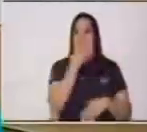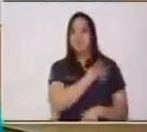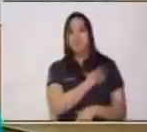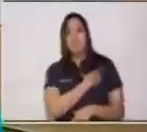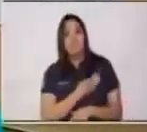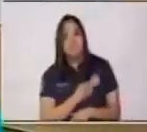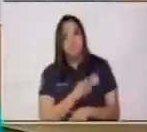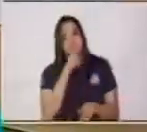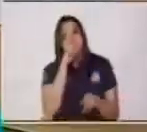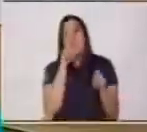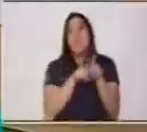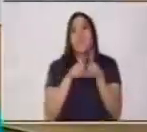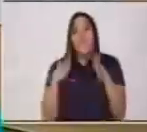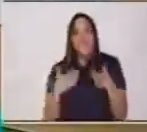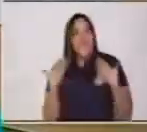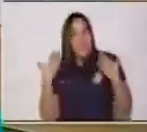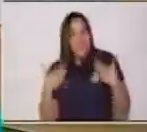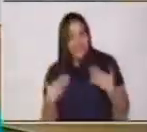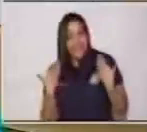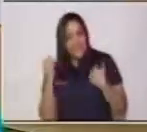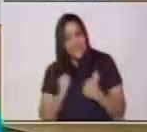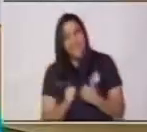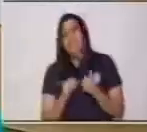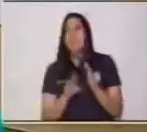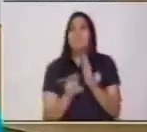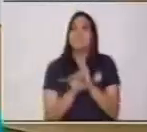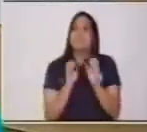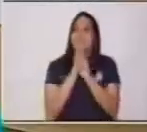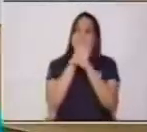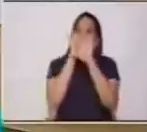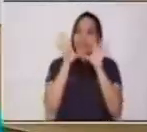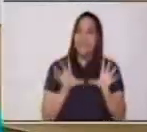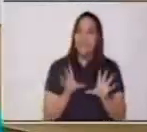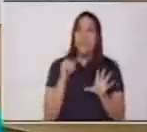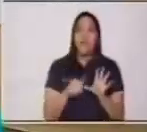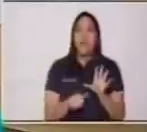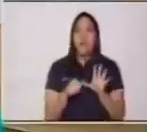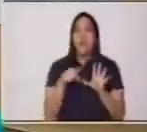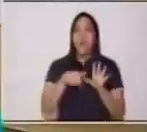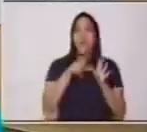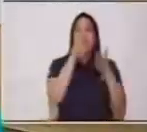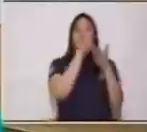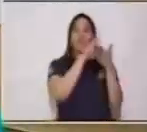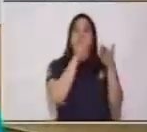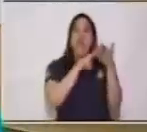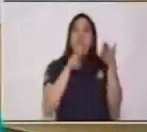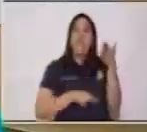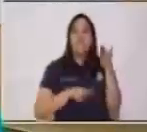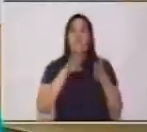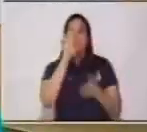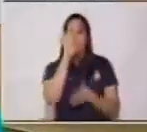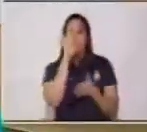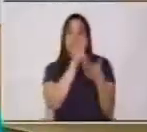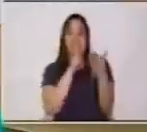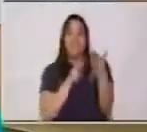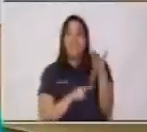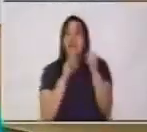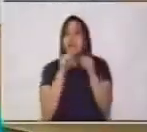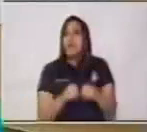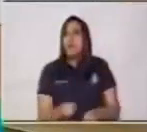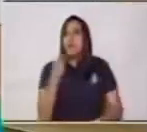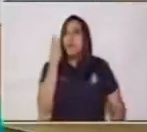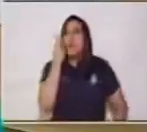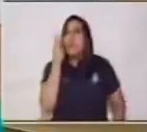humano. Pero para que lo tengas más claro también, ahora vamos a leer estos tres textos para que tú puedas